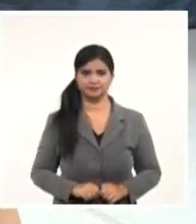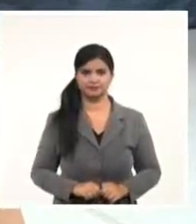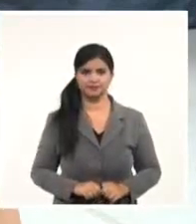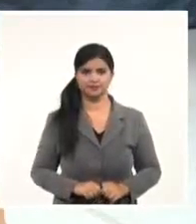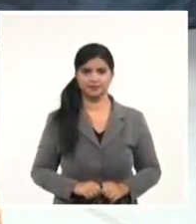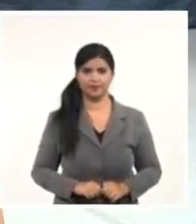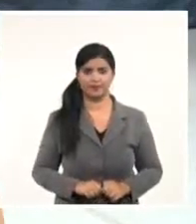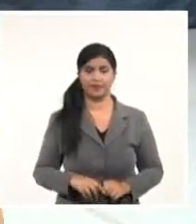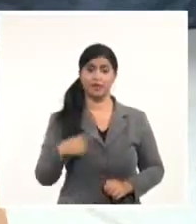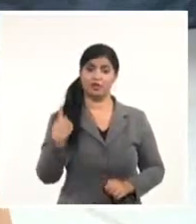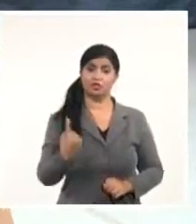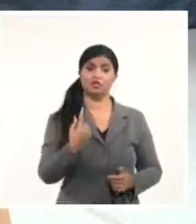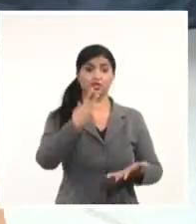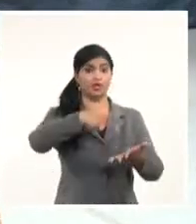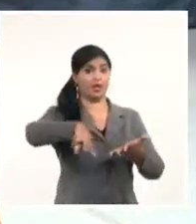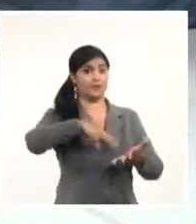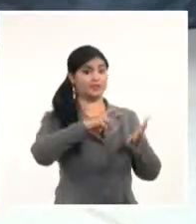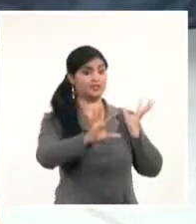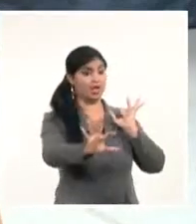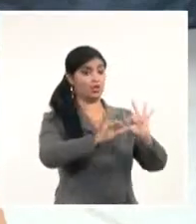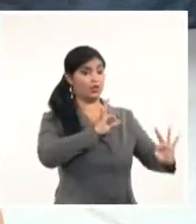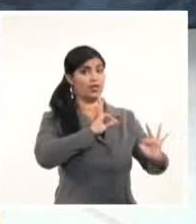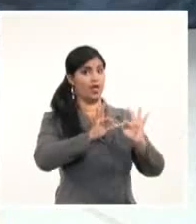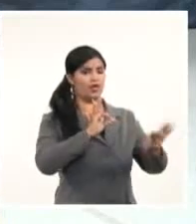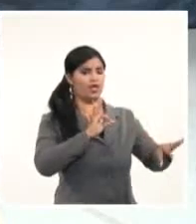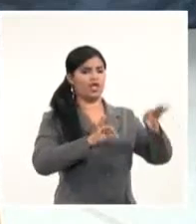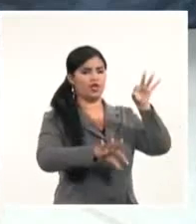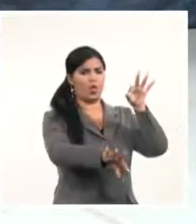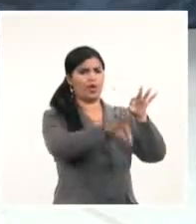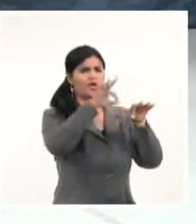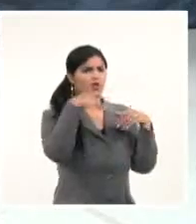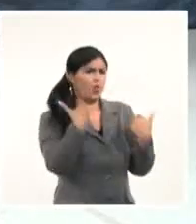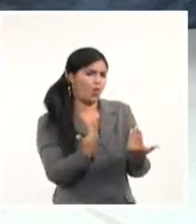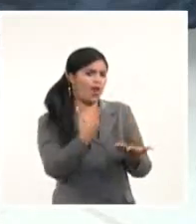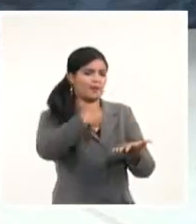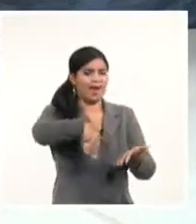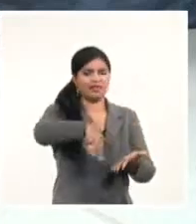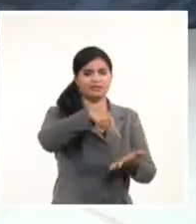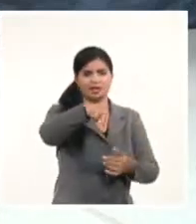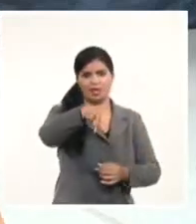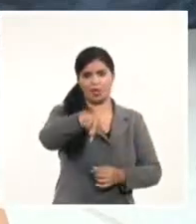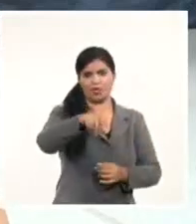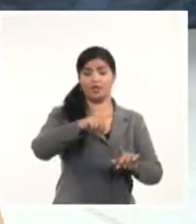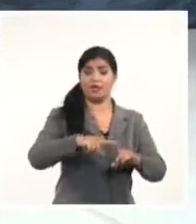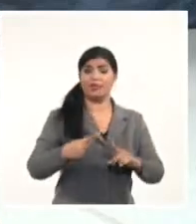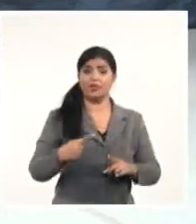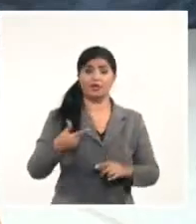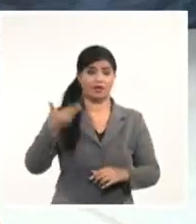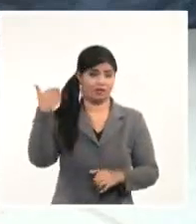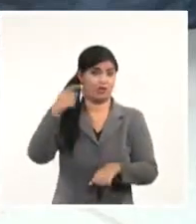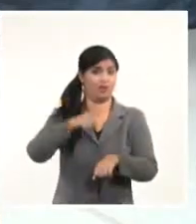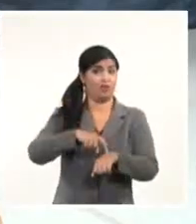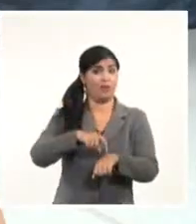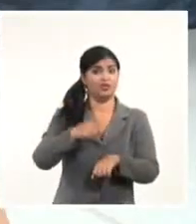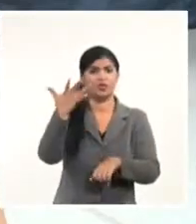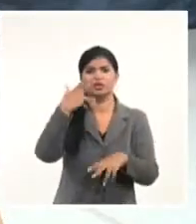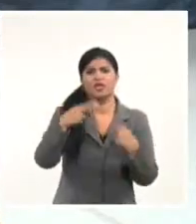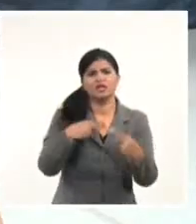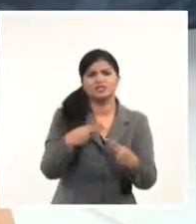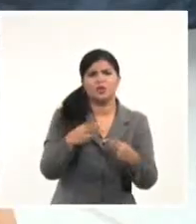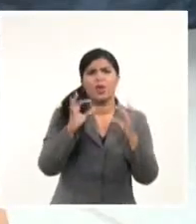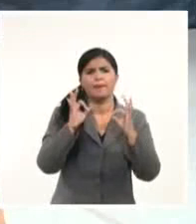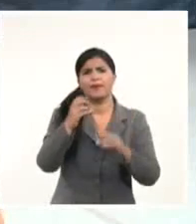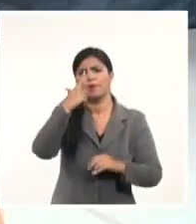especial cuidado en la selección del repertorio, de las obras de repertorio, porque fueron obras que en su momento fueron interpretadas por la propia